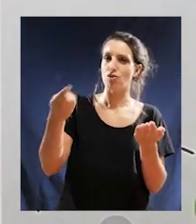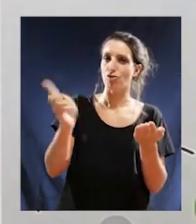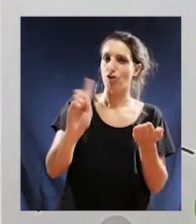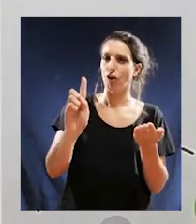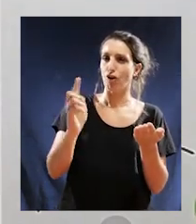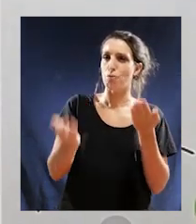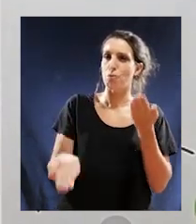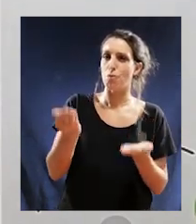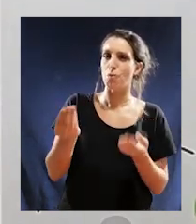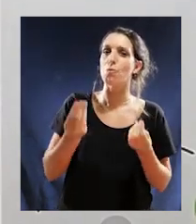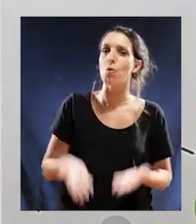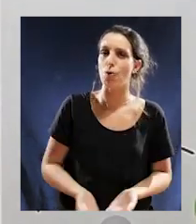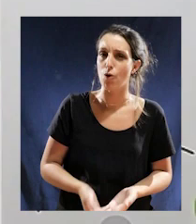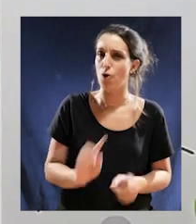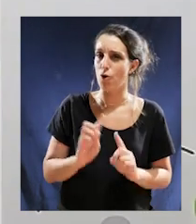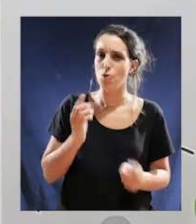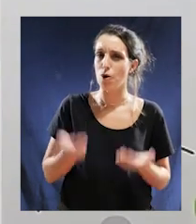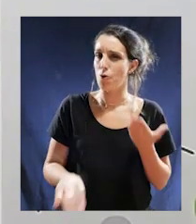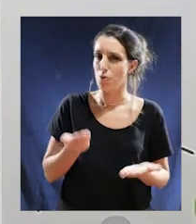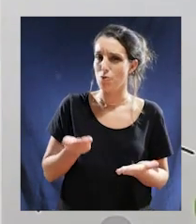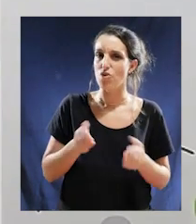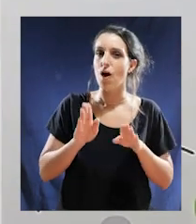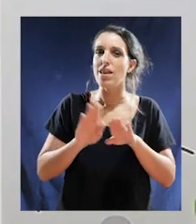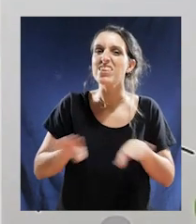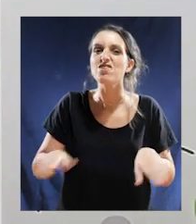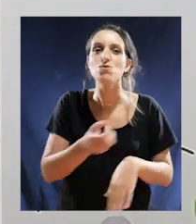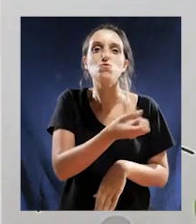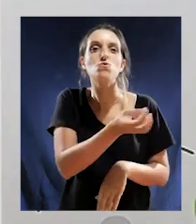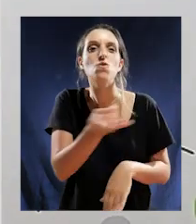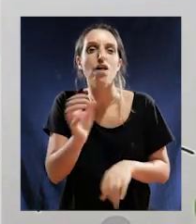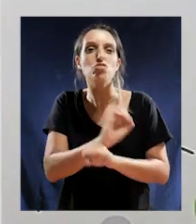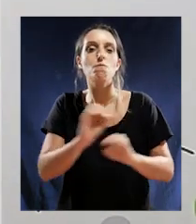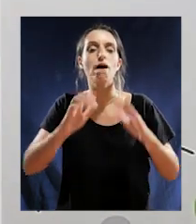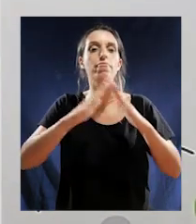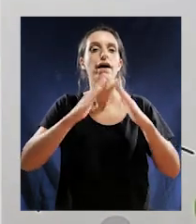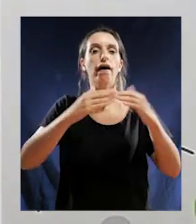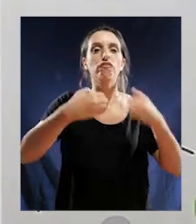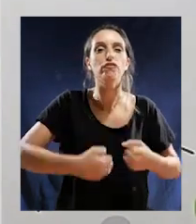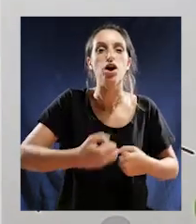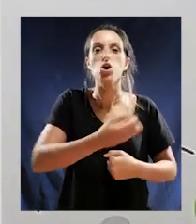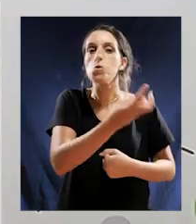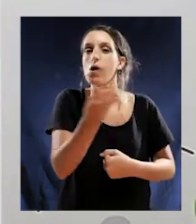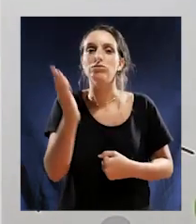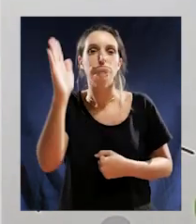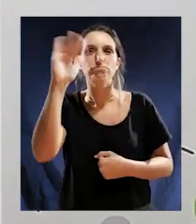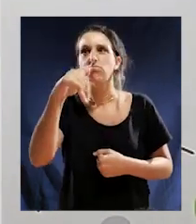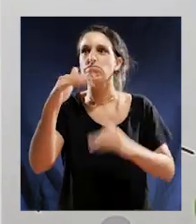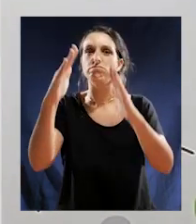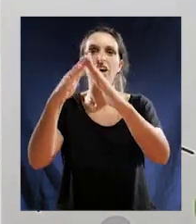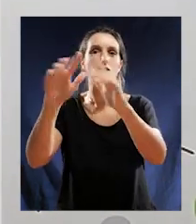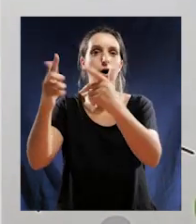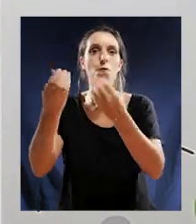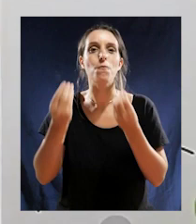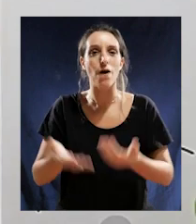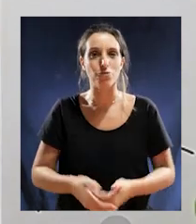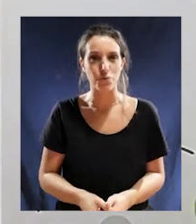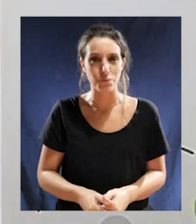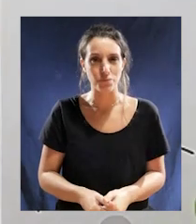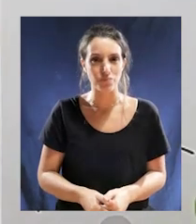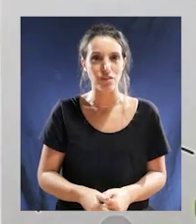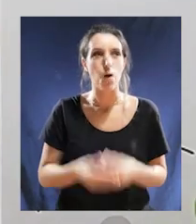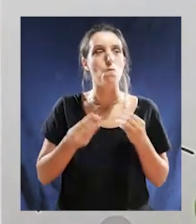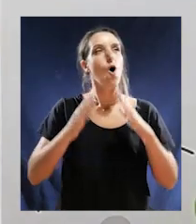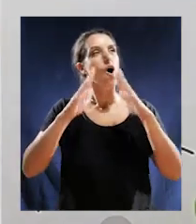en este tiempo y para cuántos niños y para cuántos adolescentes esa esa representación de la casa como un